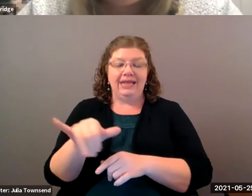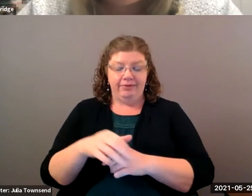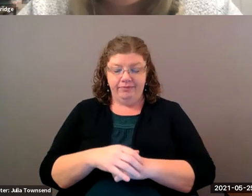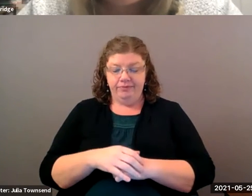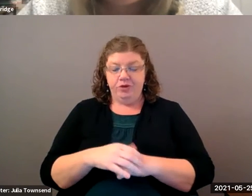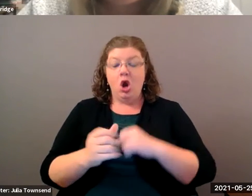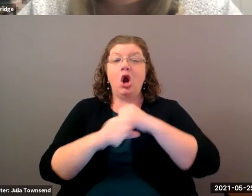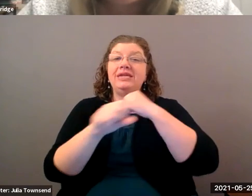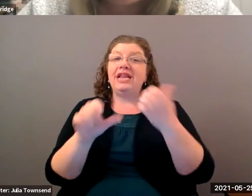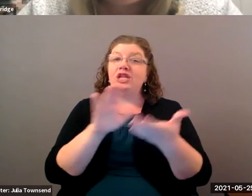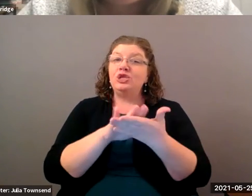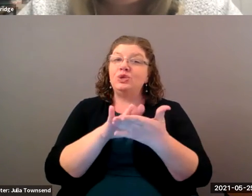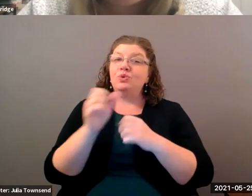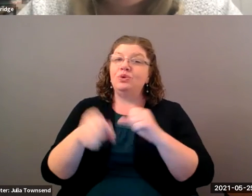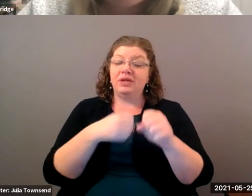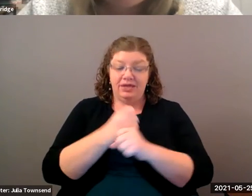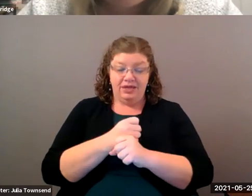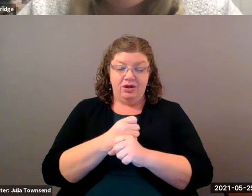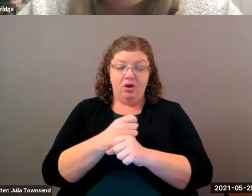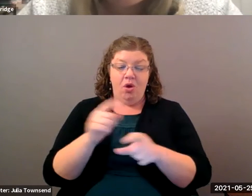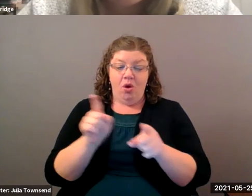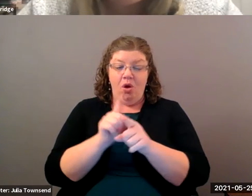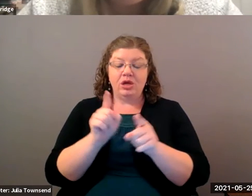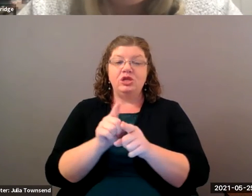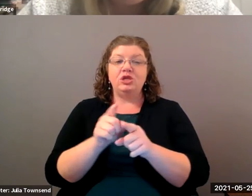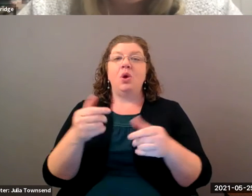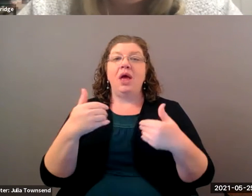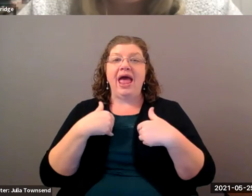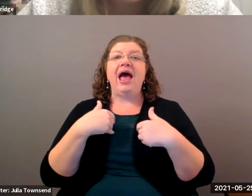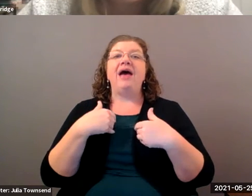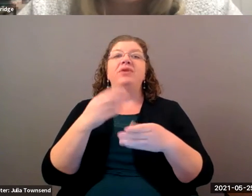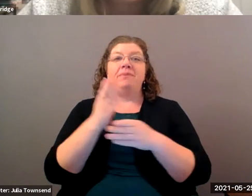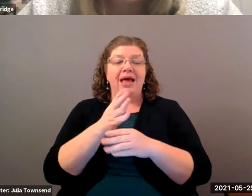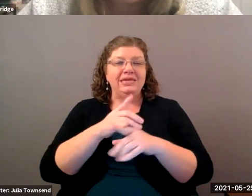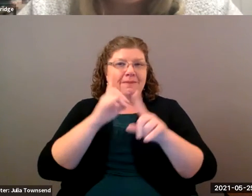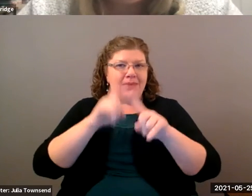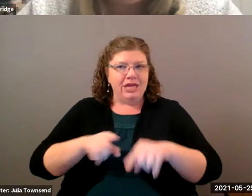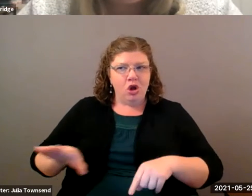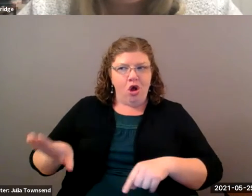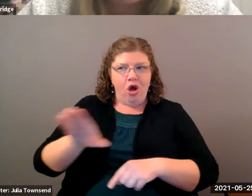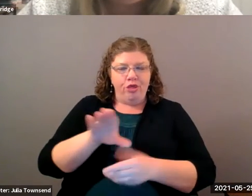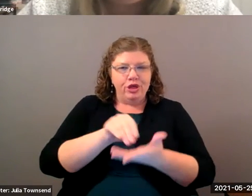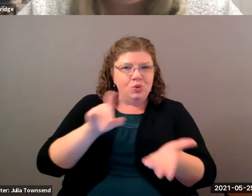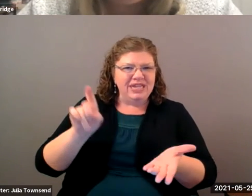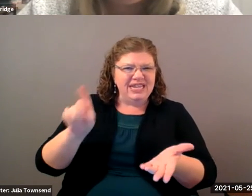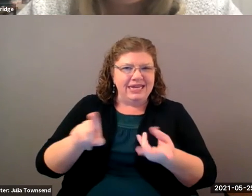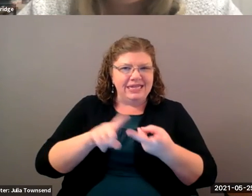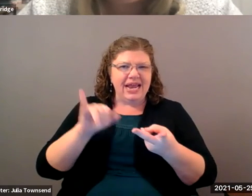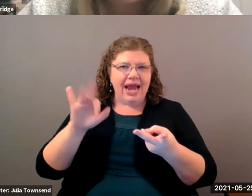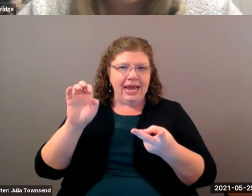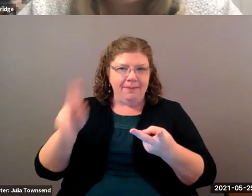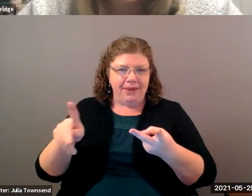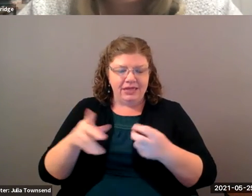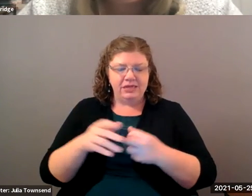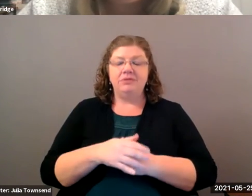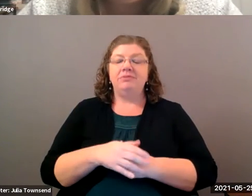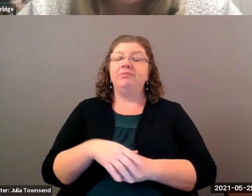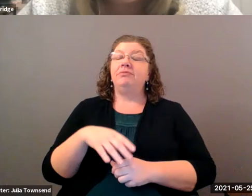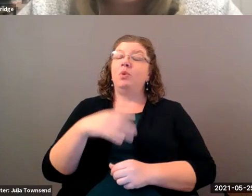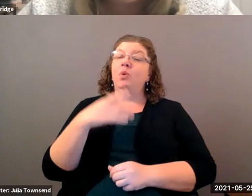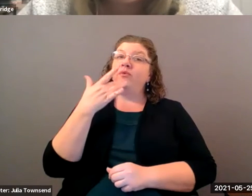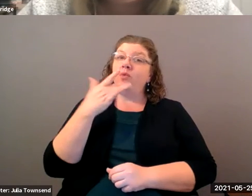Y claro, los estudiantes del año escolar extendido también tienen rutas escolares para esos estudiantes que tienen IEPs.